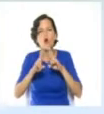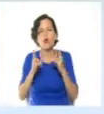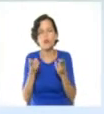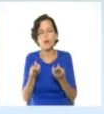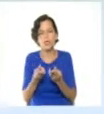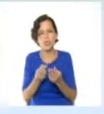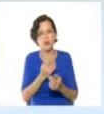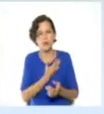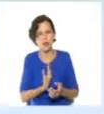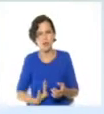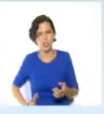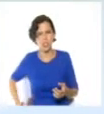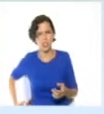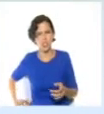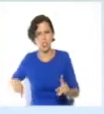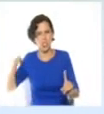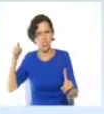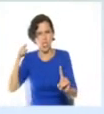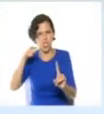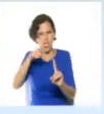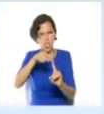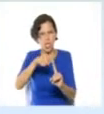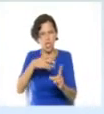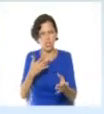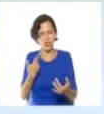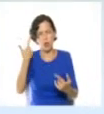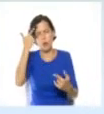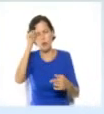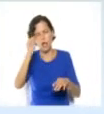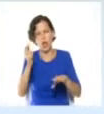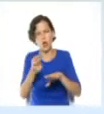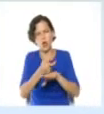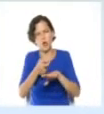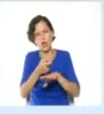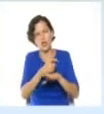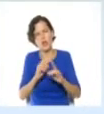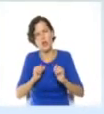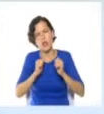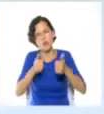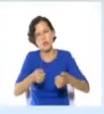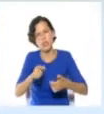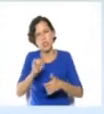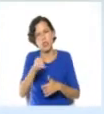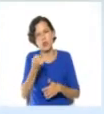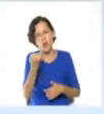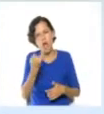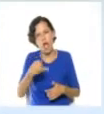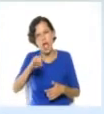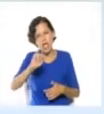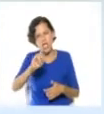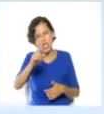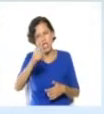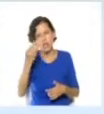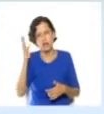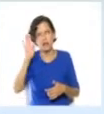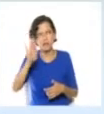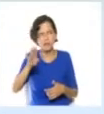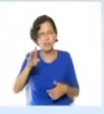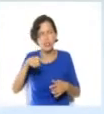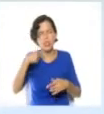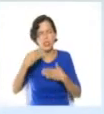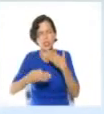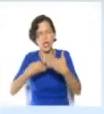presidente y el voto directo para los gobernadores. A partir de entonces y en el transcurrir y el devenir de los